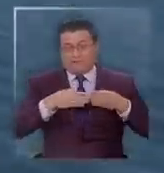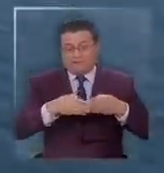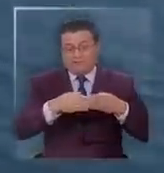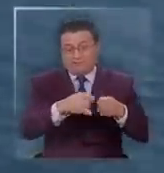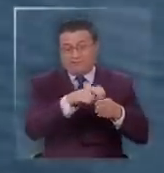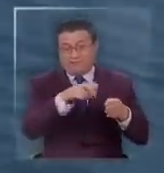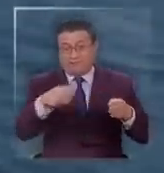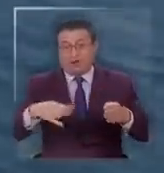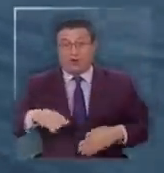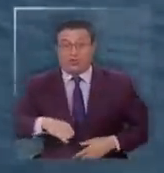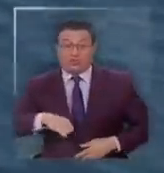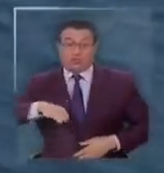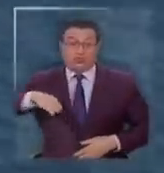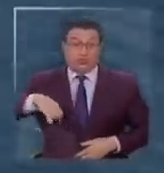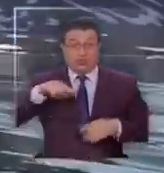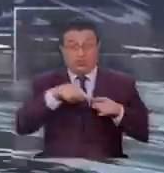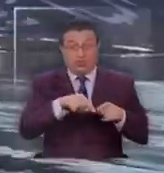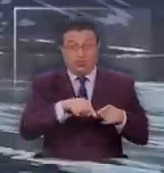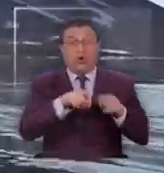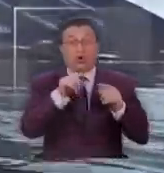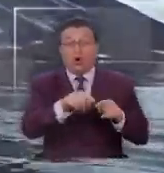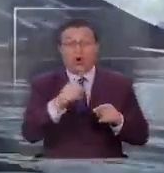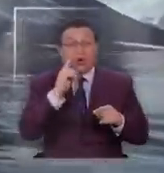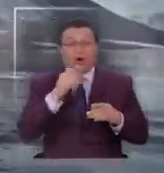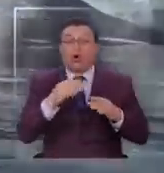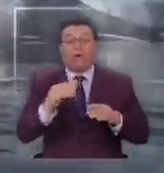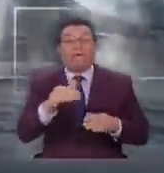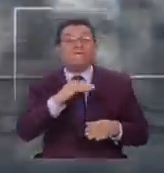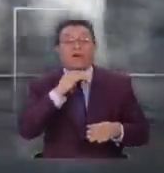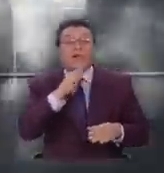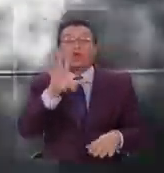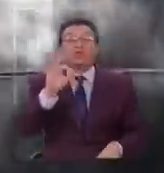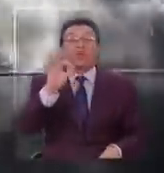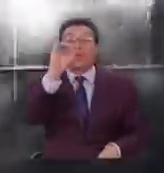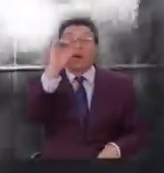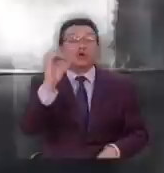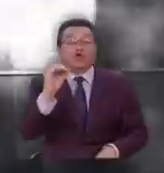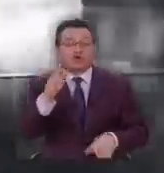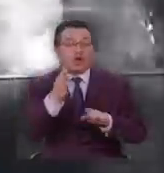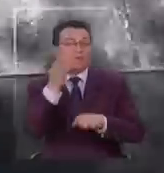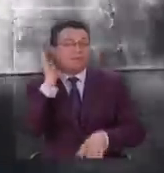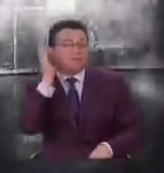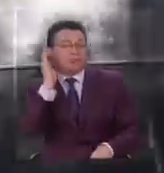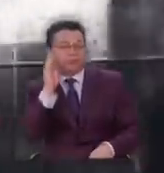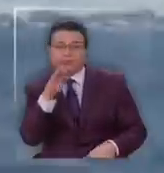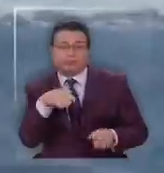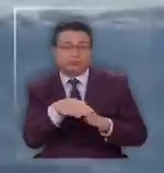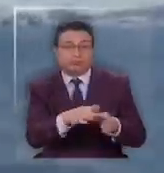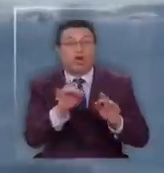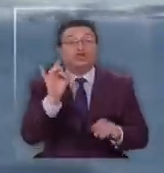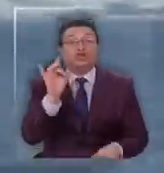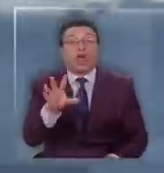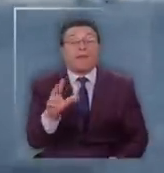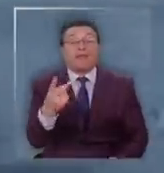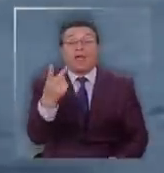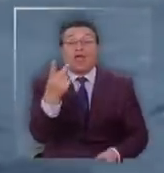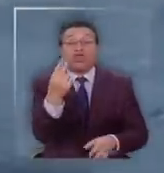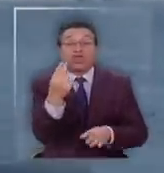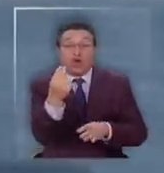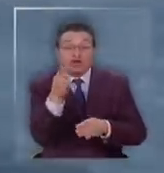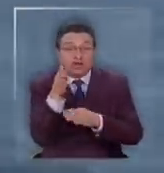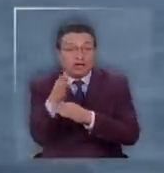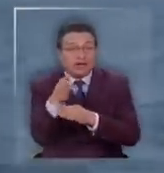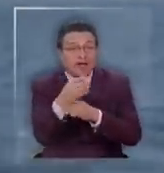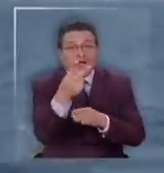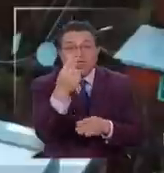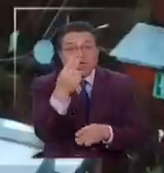El crucero de lujo Silver Explorer ni siquiera completaba la mitad de su largo viaje. Llevaban solo 12 de los